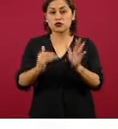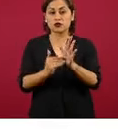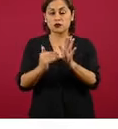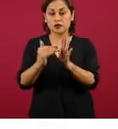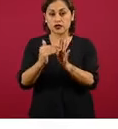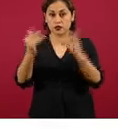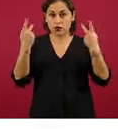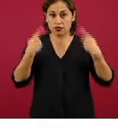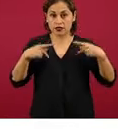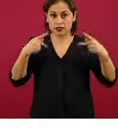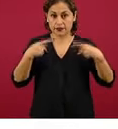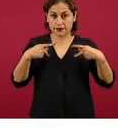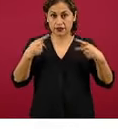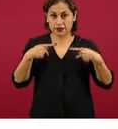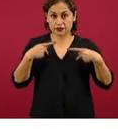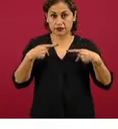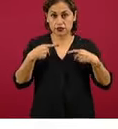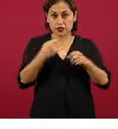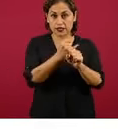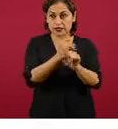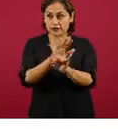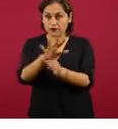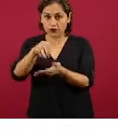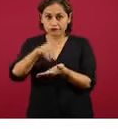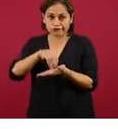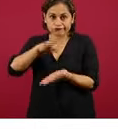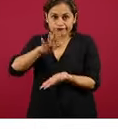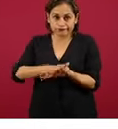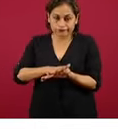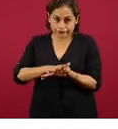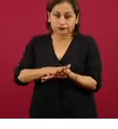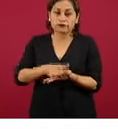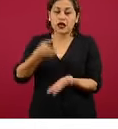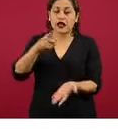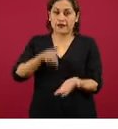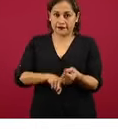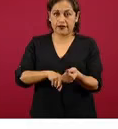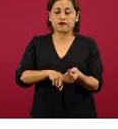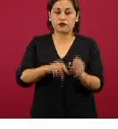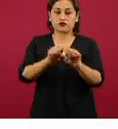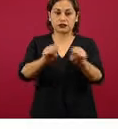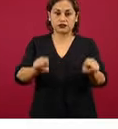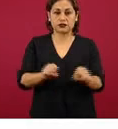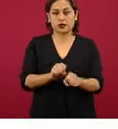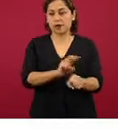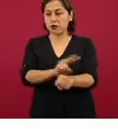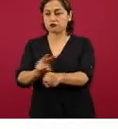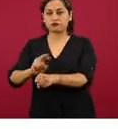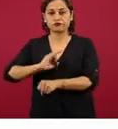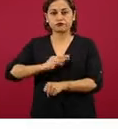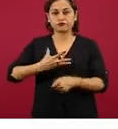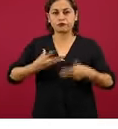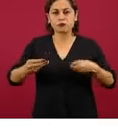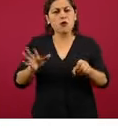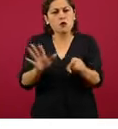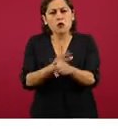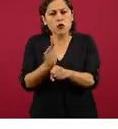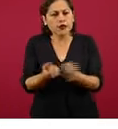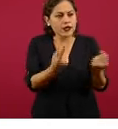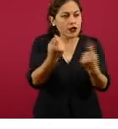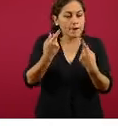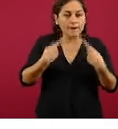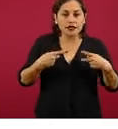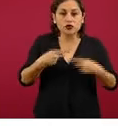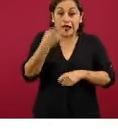personas que han ingresado al sistema de vigilancia epidemiológica, es decir, que han presentado un cuadro sintomático, síntomas